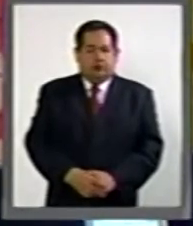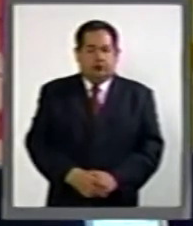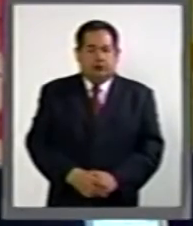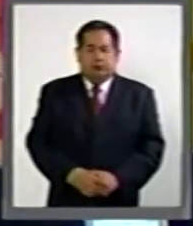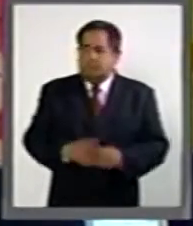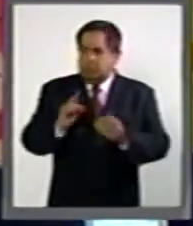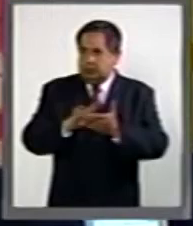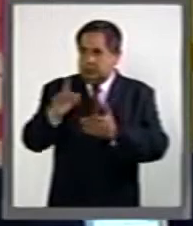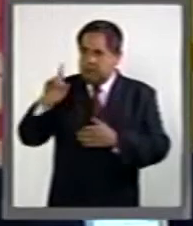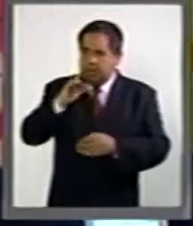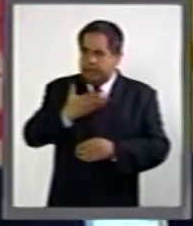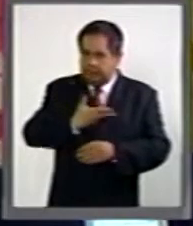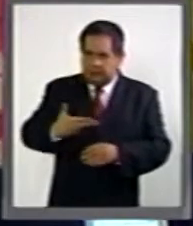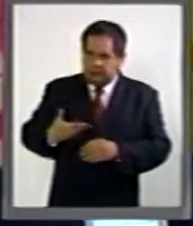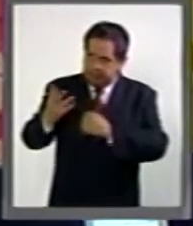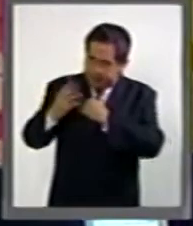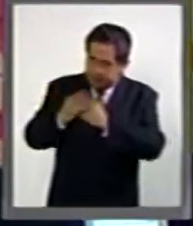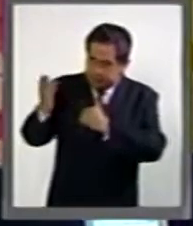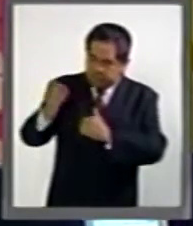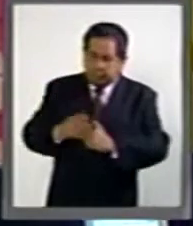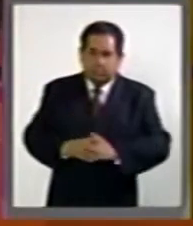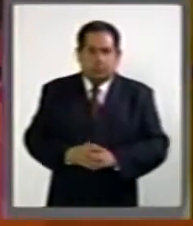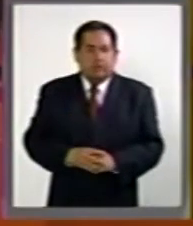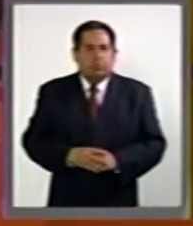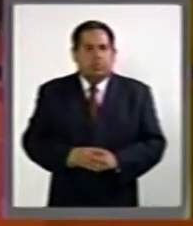Muchas gracias, Presidenta, con su venia.